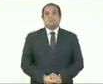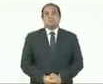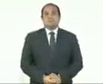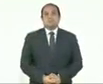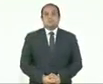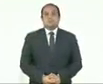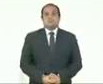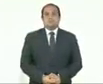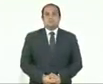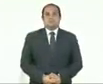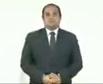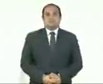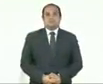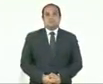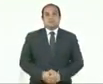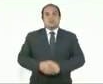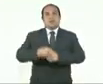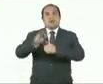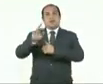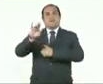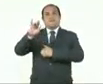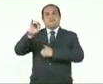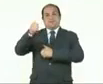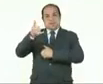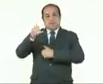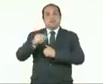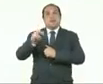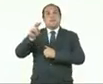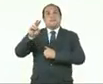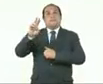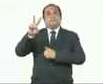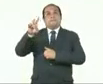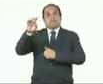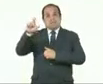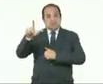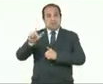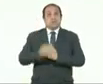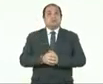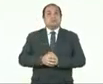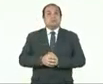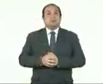y a Fray Vidal Enríquez Barrientos, padre